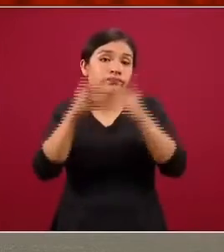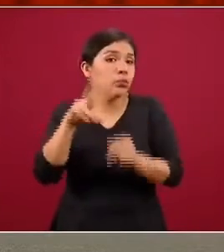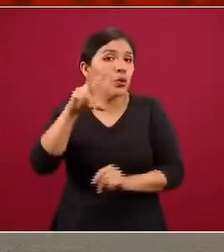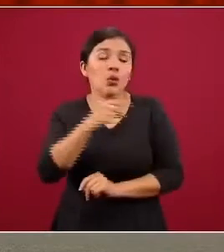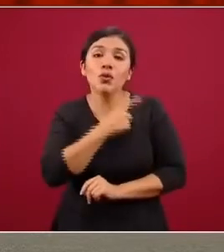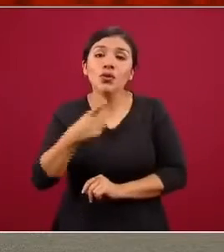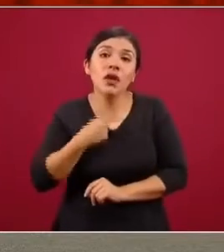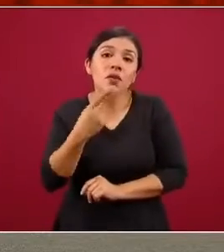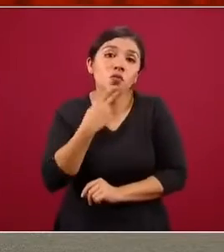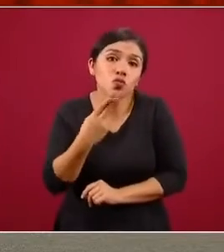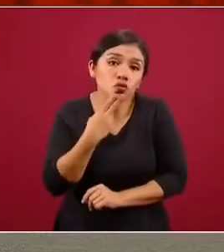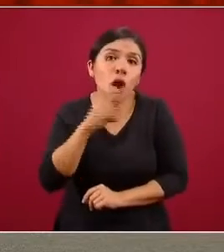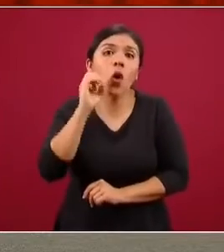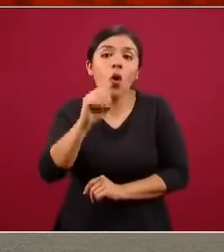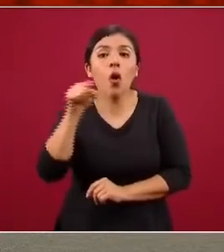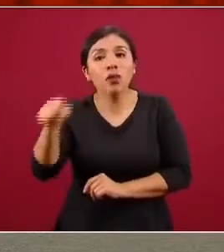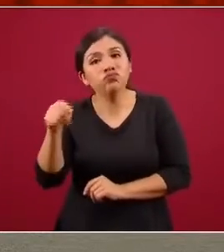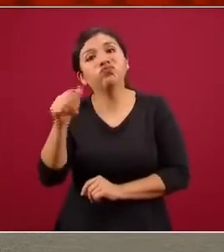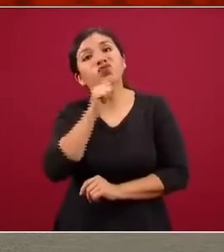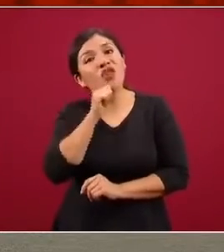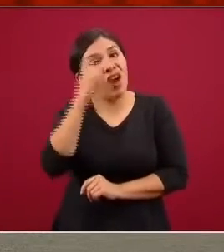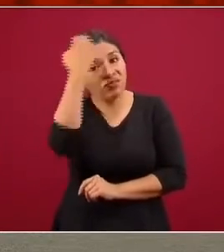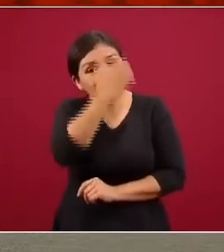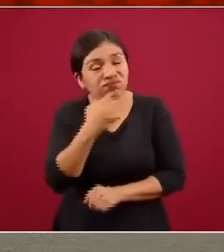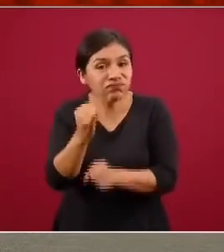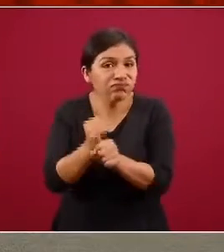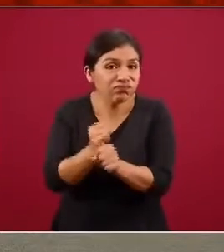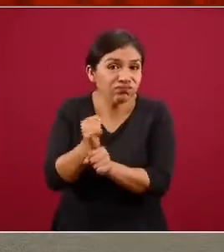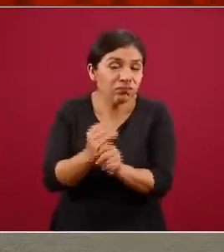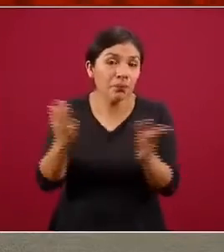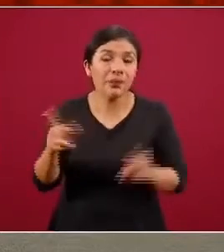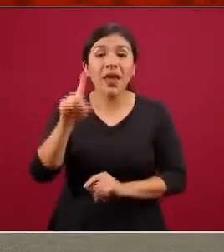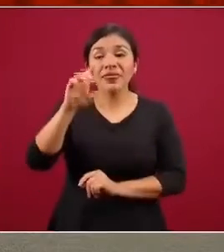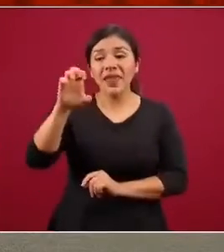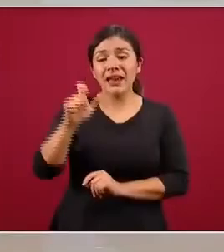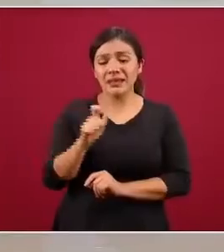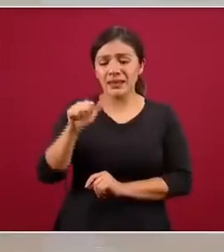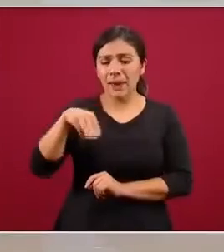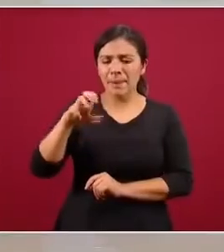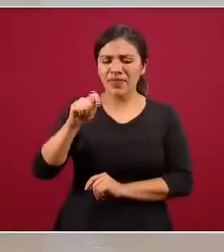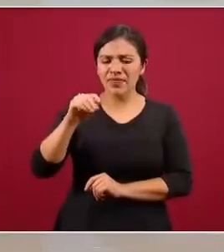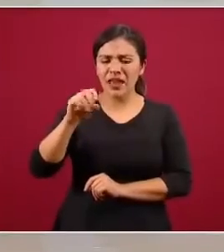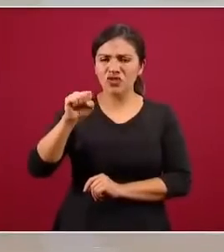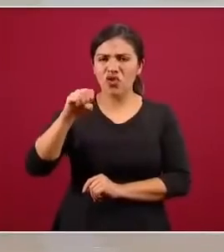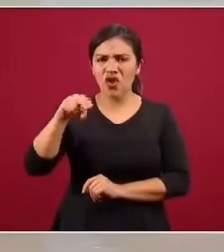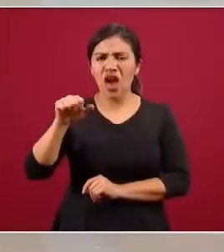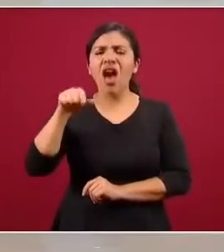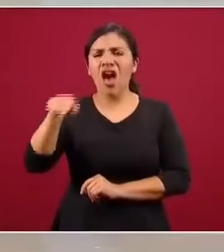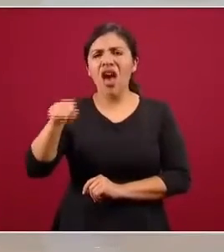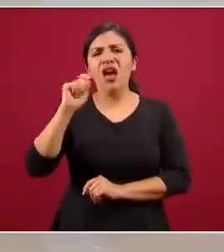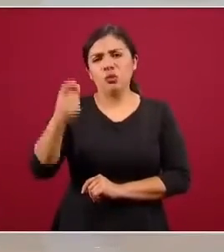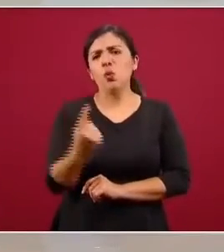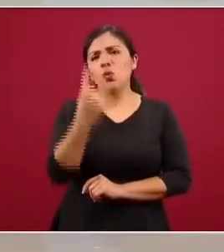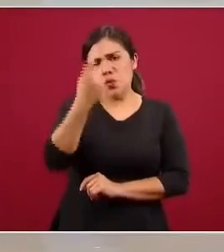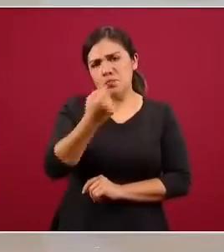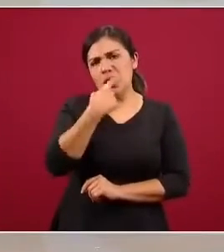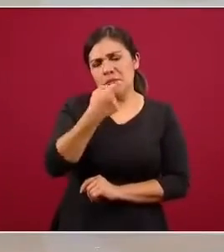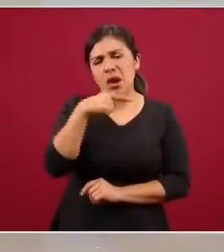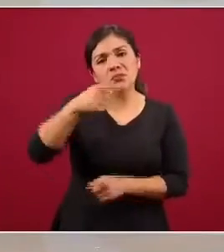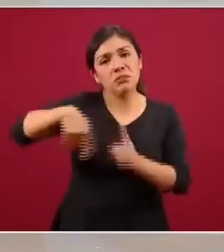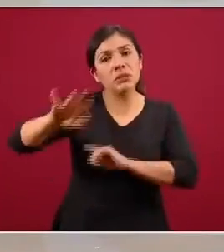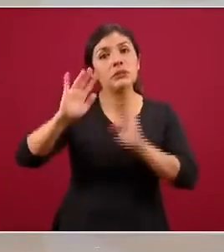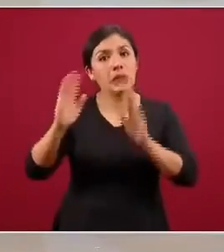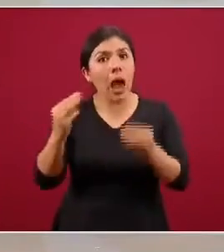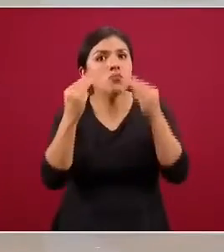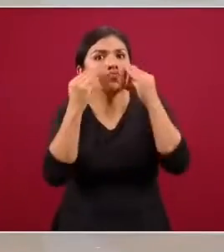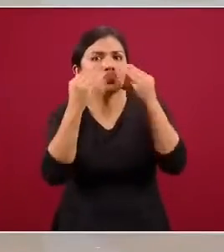que usarlos o estos todavía están bajo investigación. La dexametasona es uno del tercer grupo, es decir, de aquellos que sí